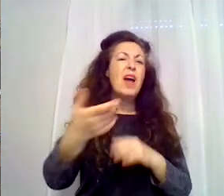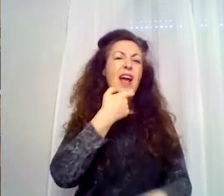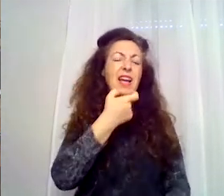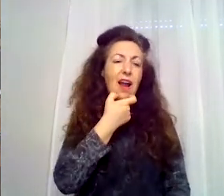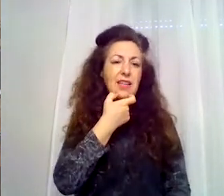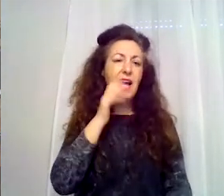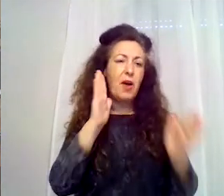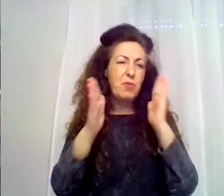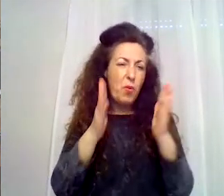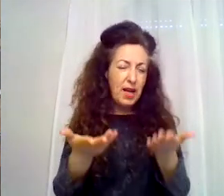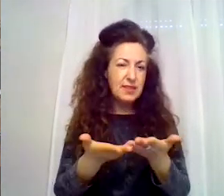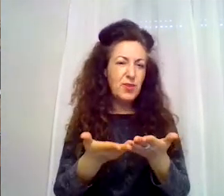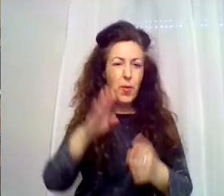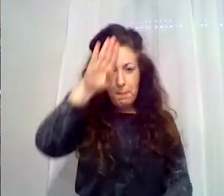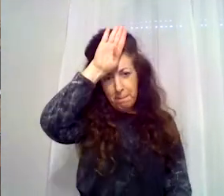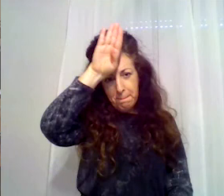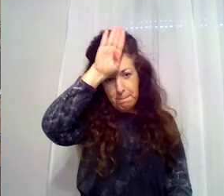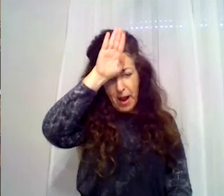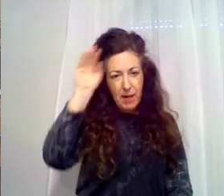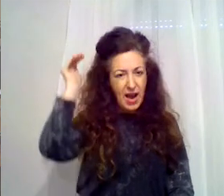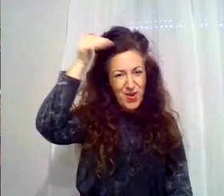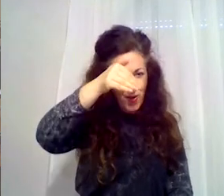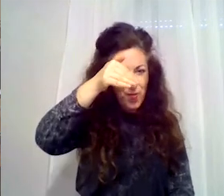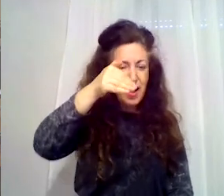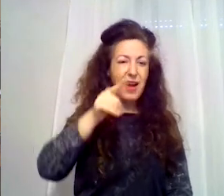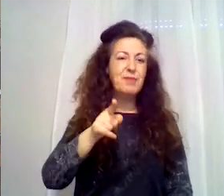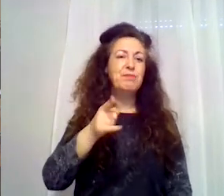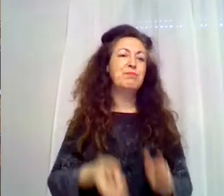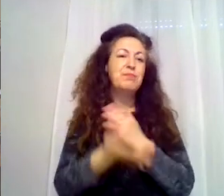y cómo podía entonces ejercer como espía